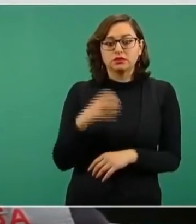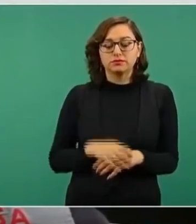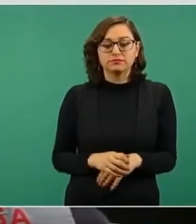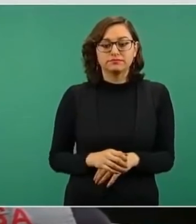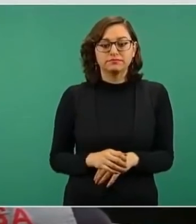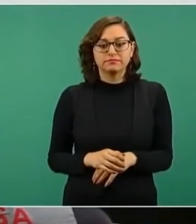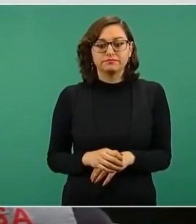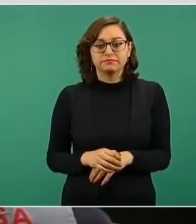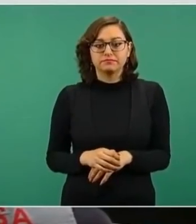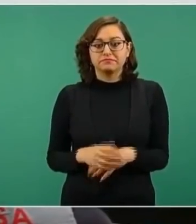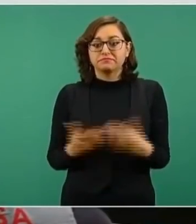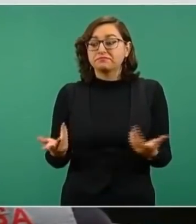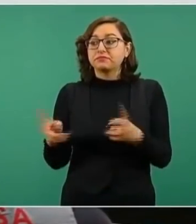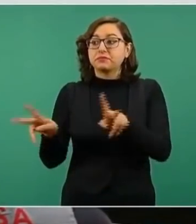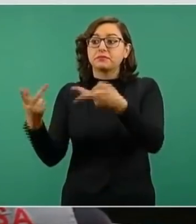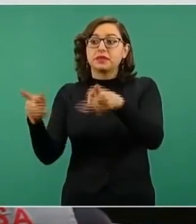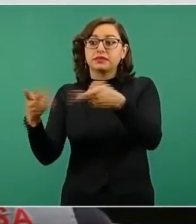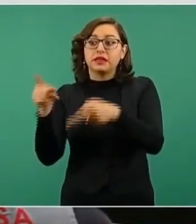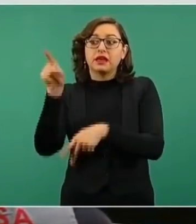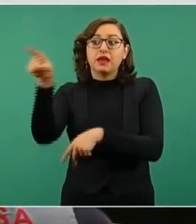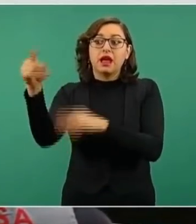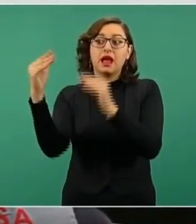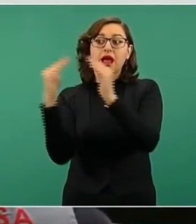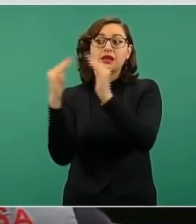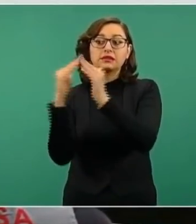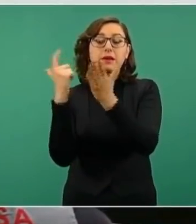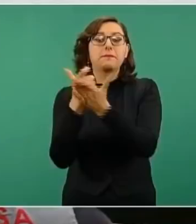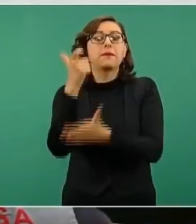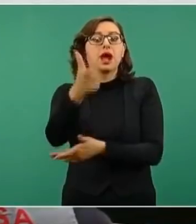vender? A 2.33.